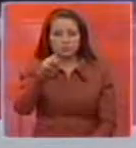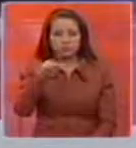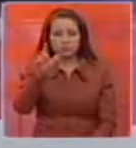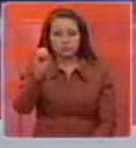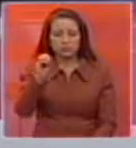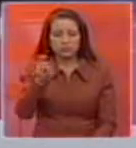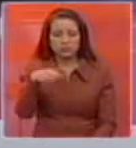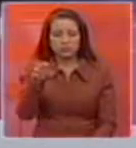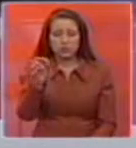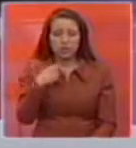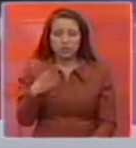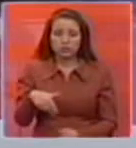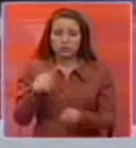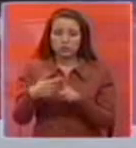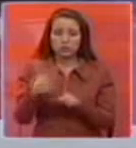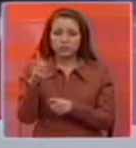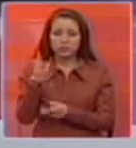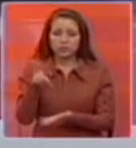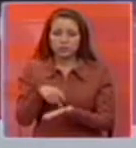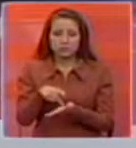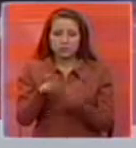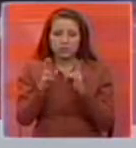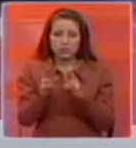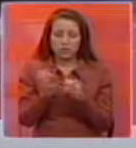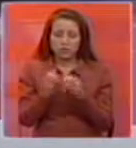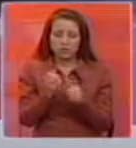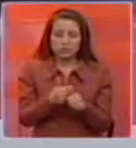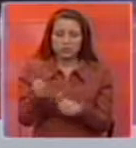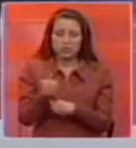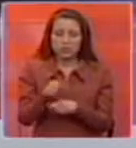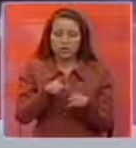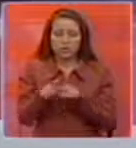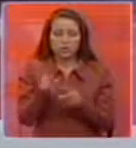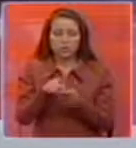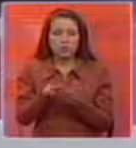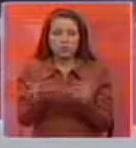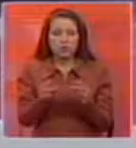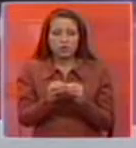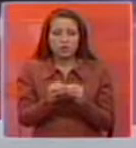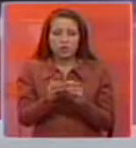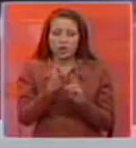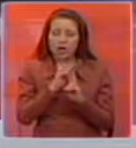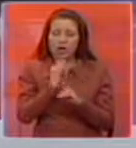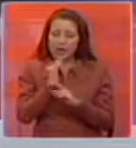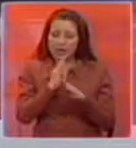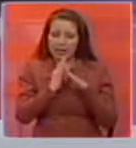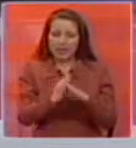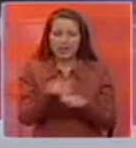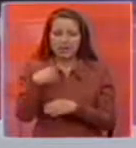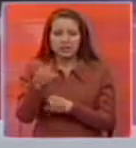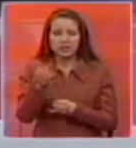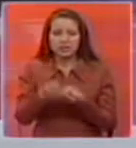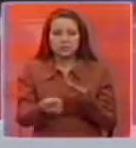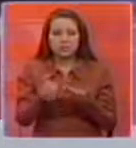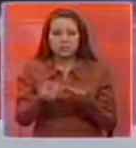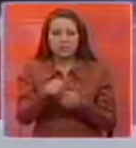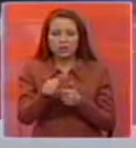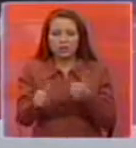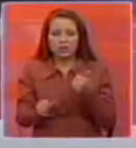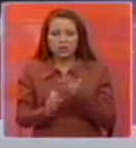Bueno, amigos, con más información y ahora les contamos que la Sociedad Deportiva Aucas se continúa con su preparación para lo que será su compromiso frente a Barcelona el día domingo a las 12